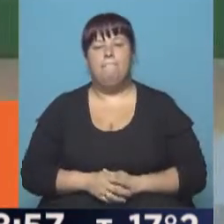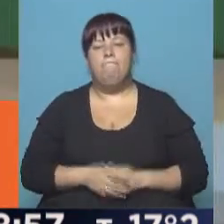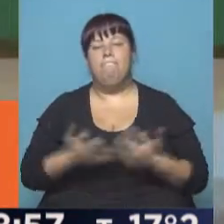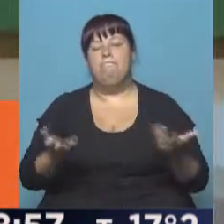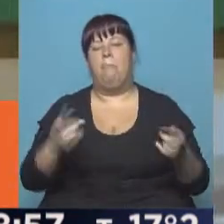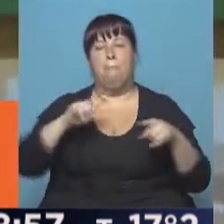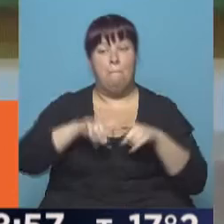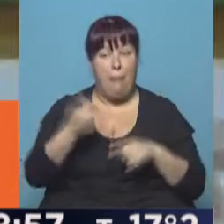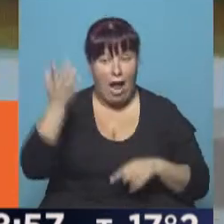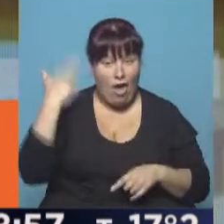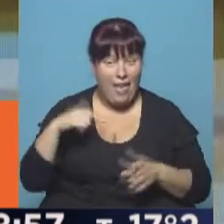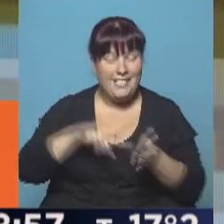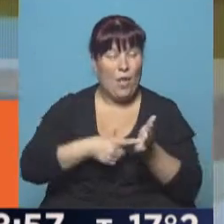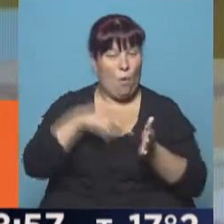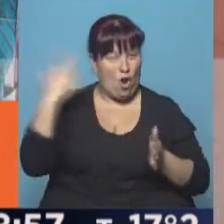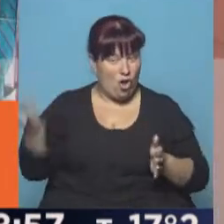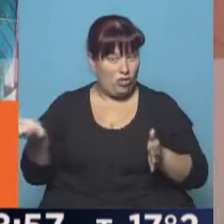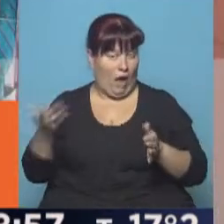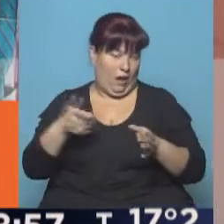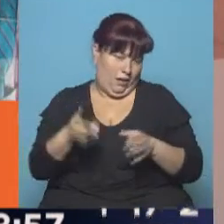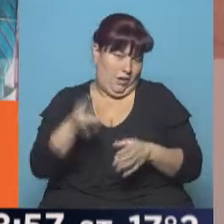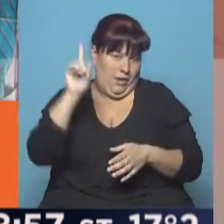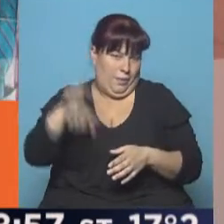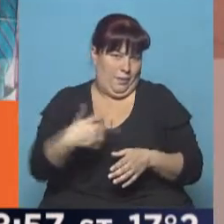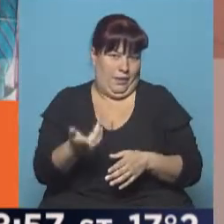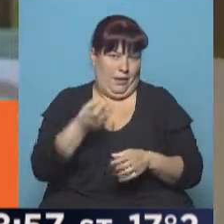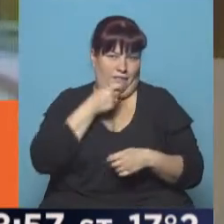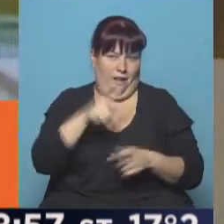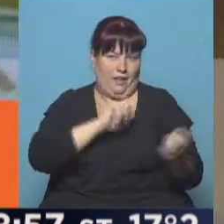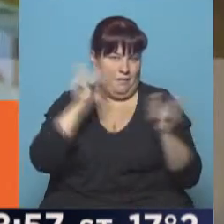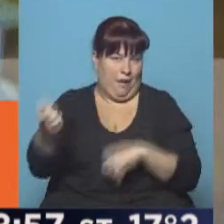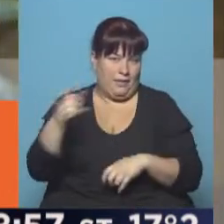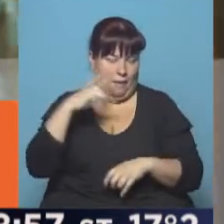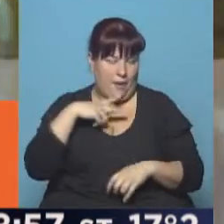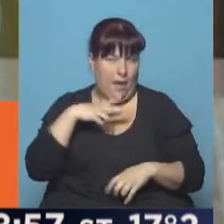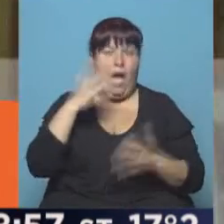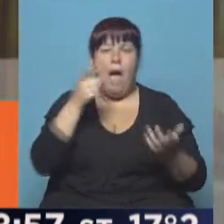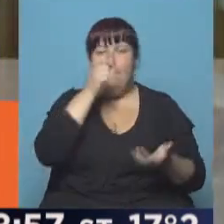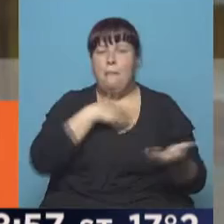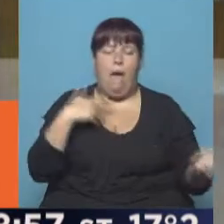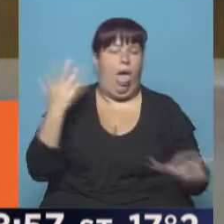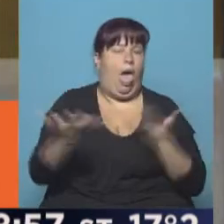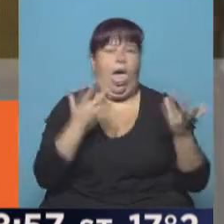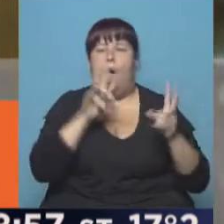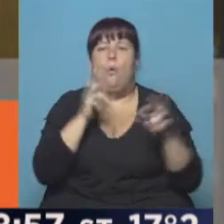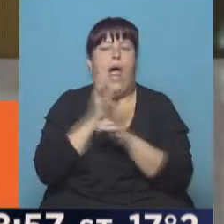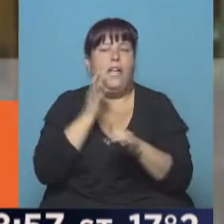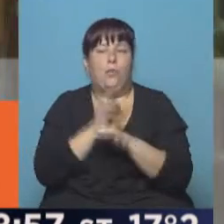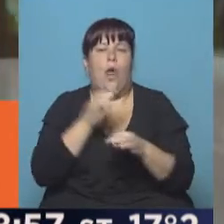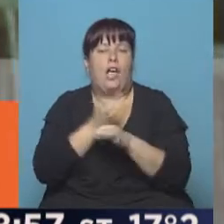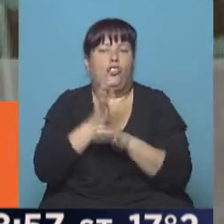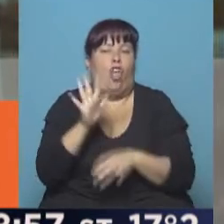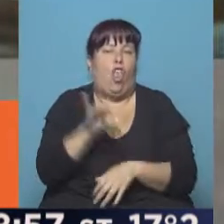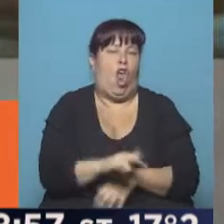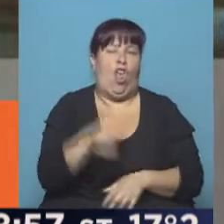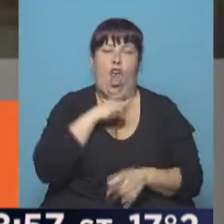paros como el diario de la provincia favorece mucho esto hay un momento en que los capacitan desesperados y buscar una escuela que tengan clase todos